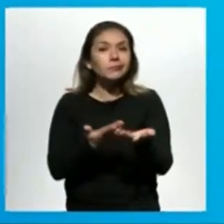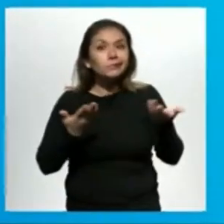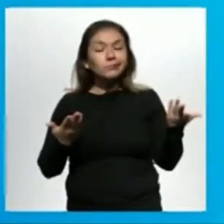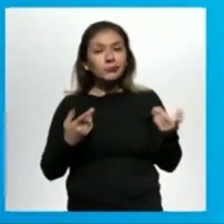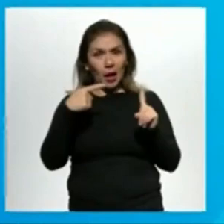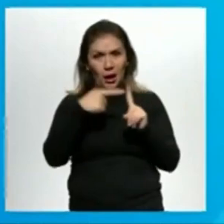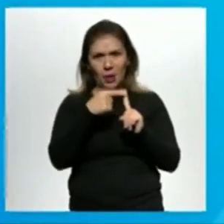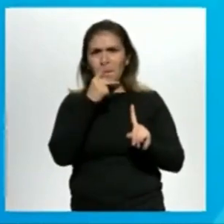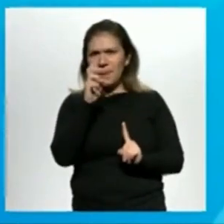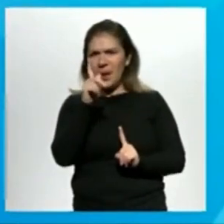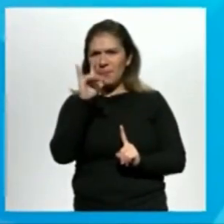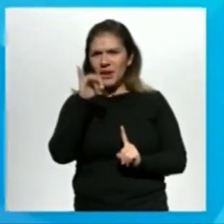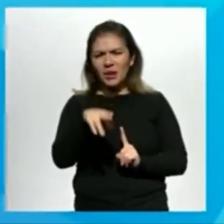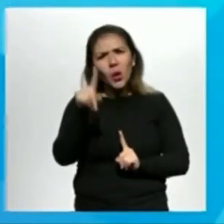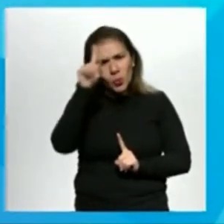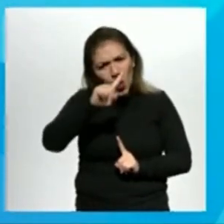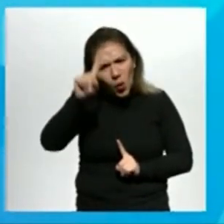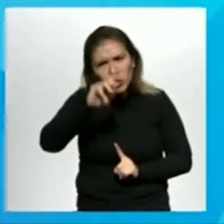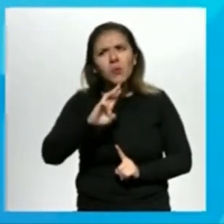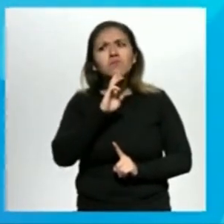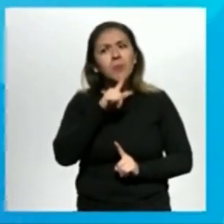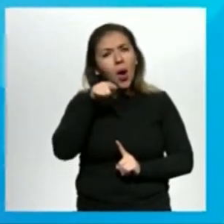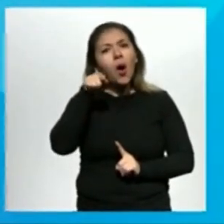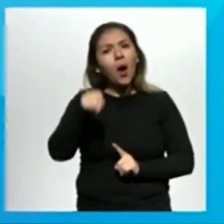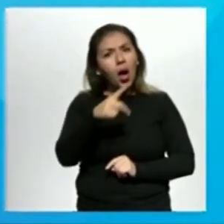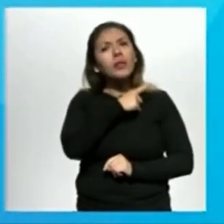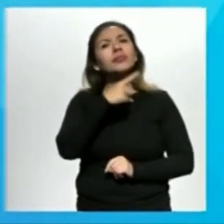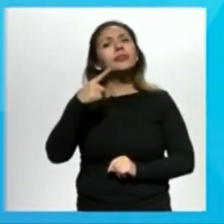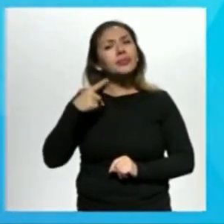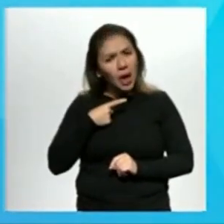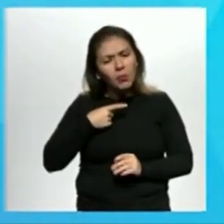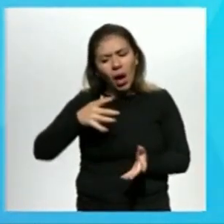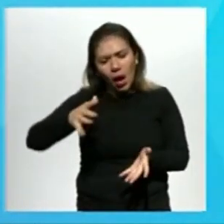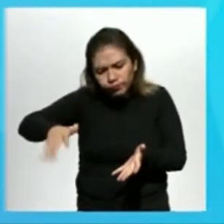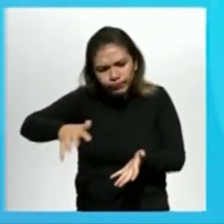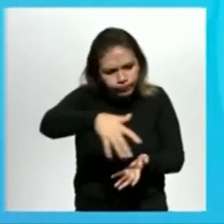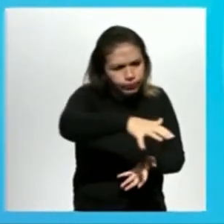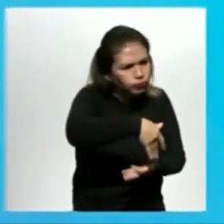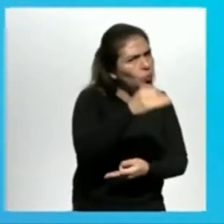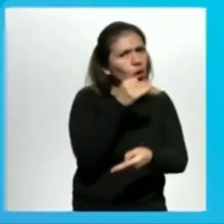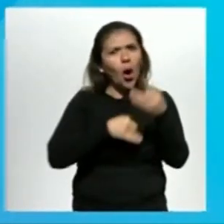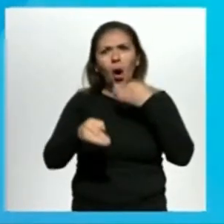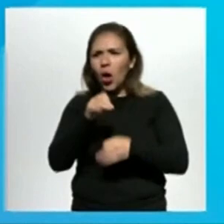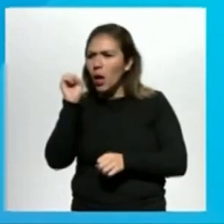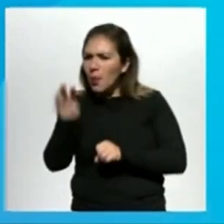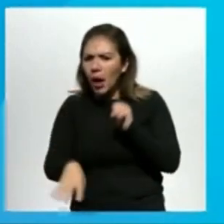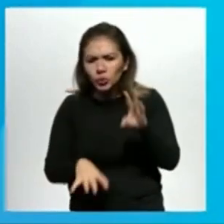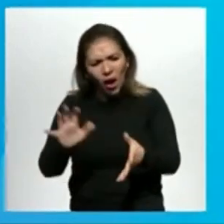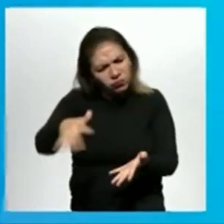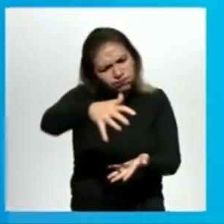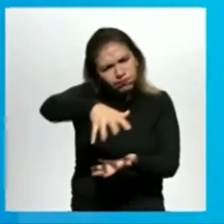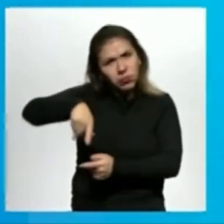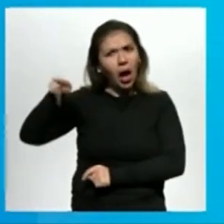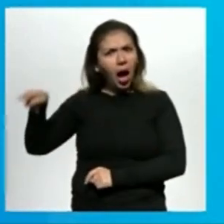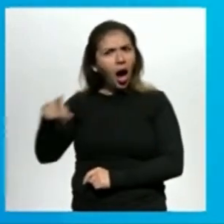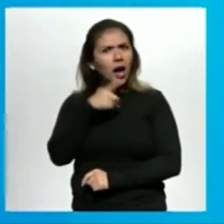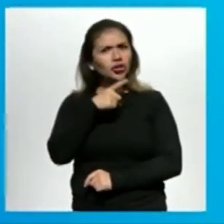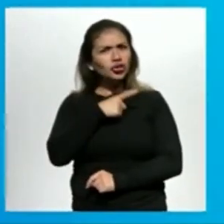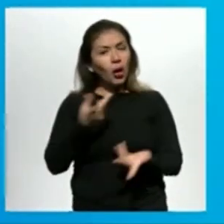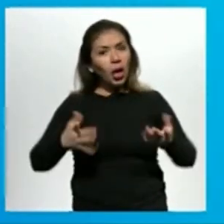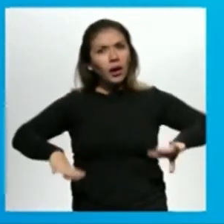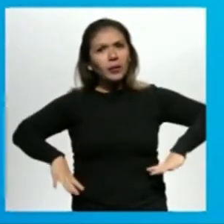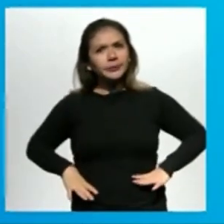Pepín sugirió que Molly se encargara solita de recoger todo lo que tiran los demás.